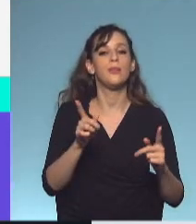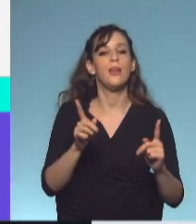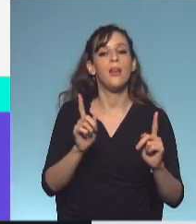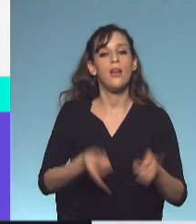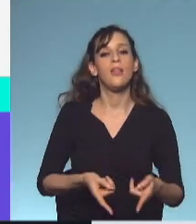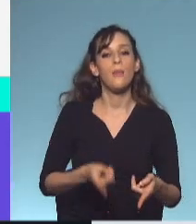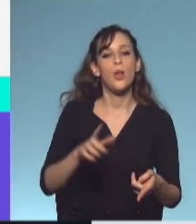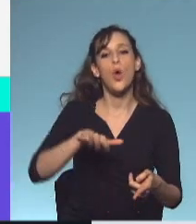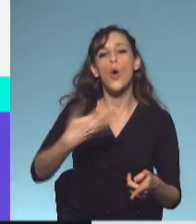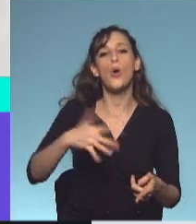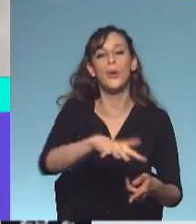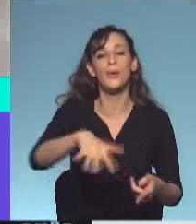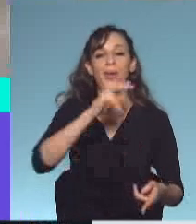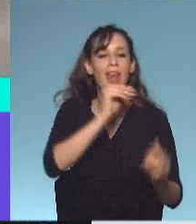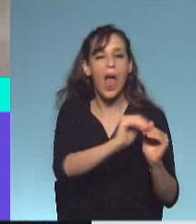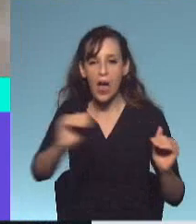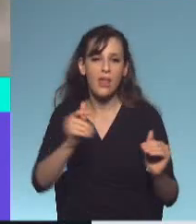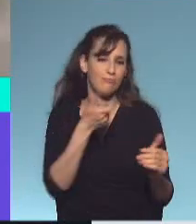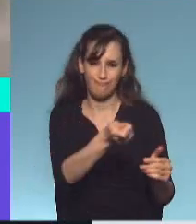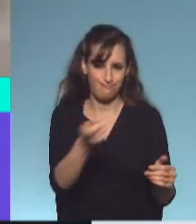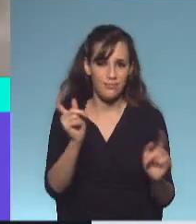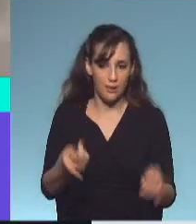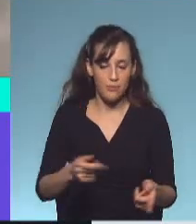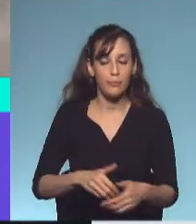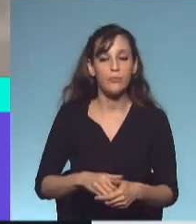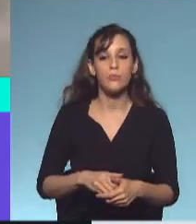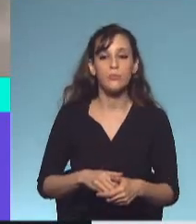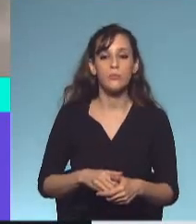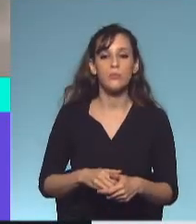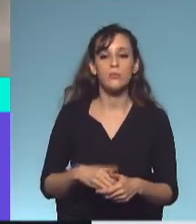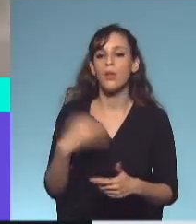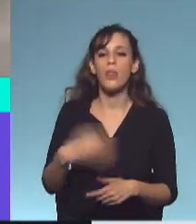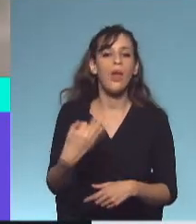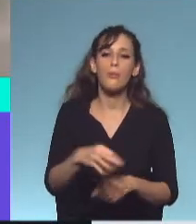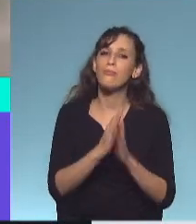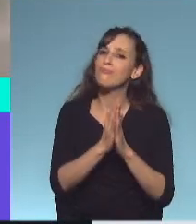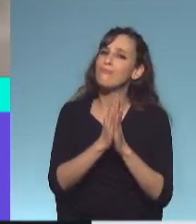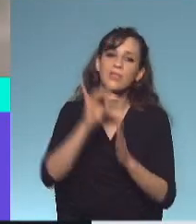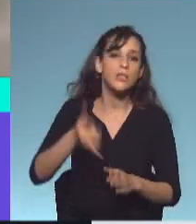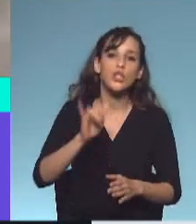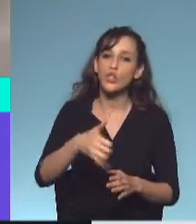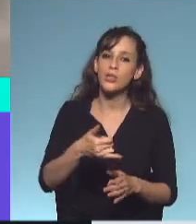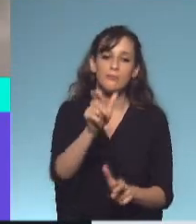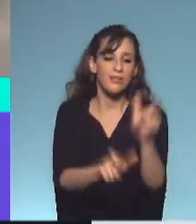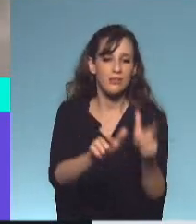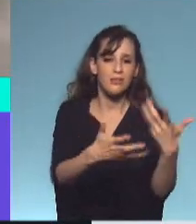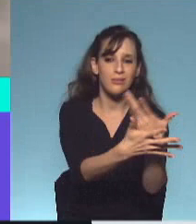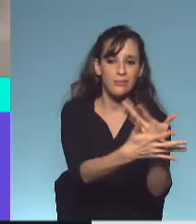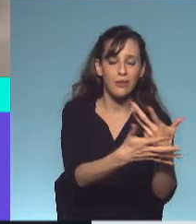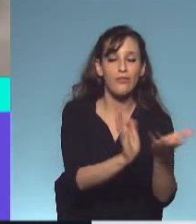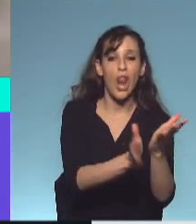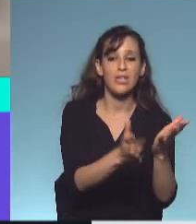descampados que es inmediata la necesidad de instrumentar asistencia económica para las víctimas de violencia machista